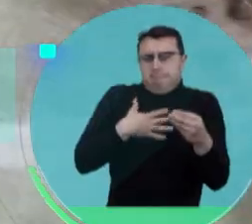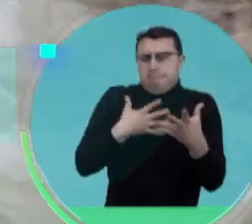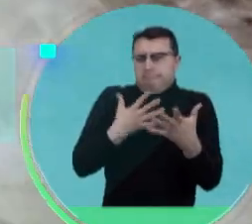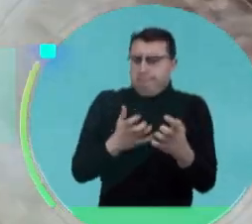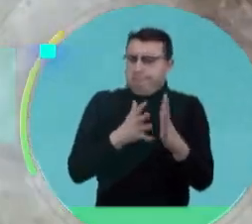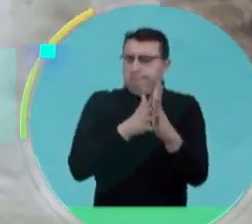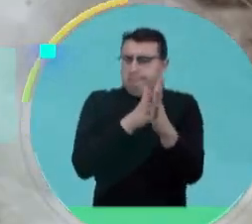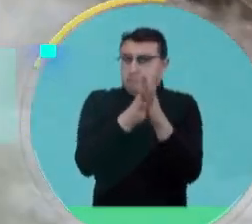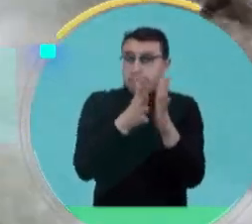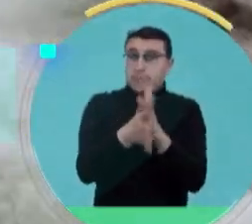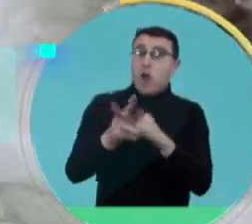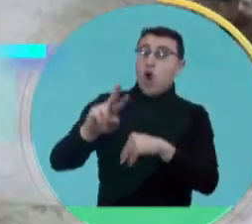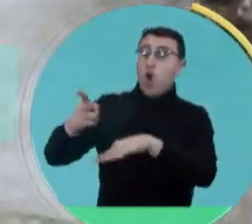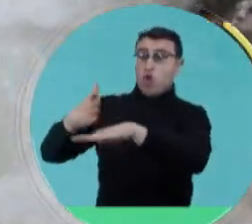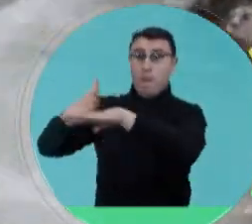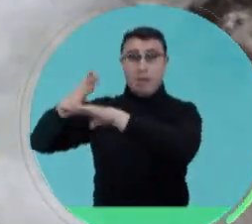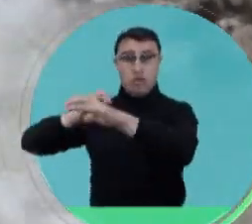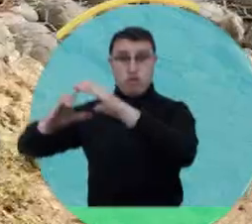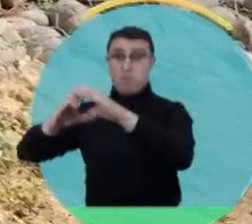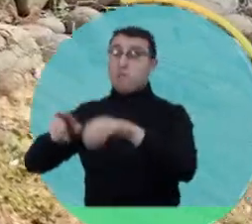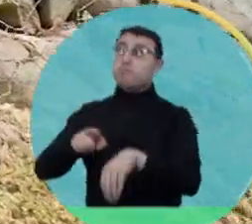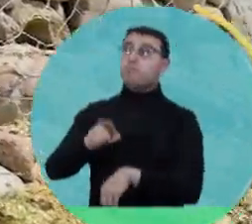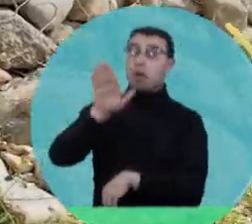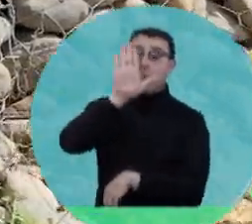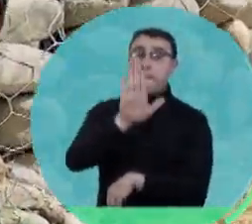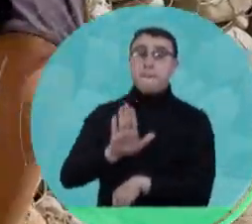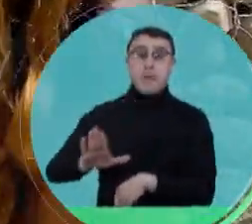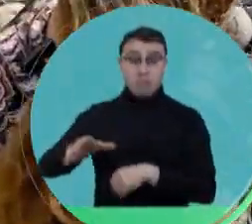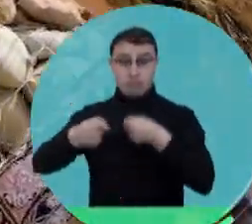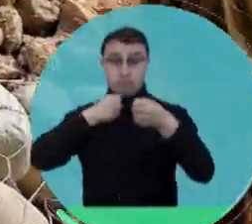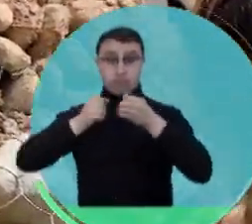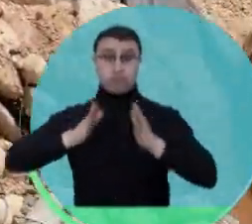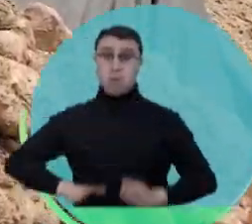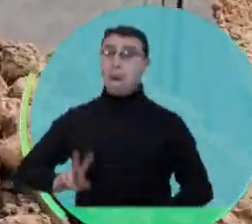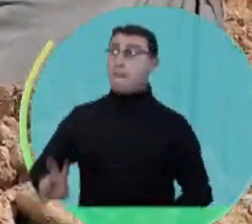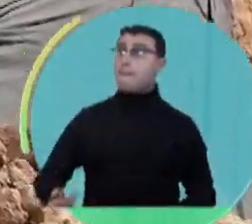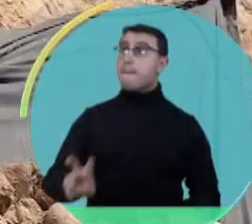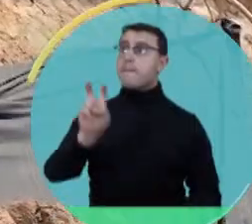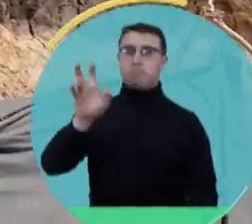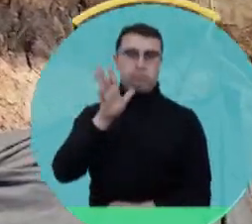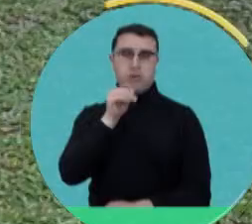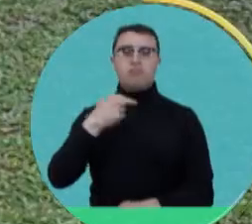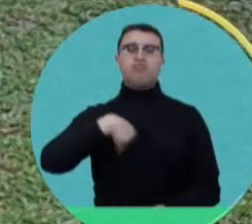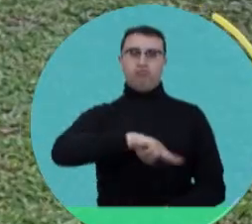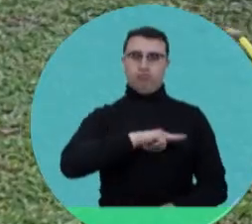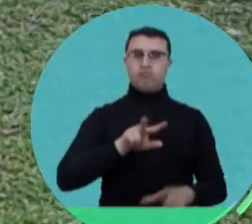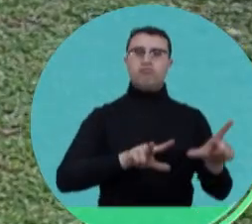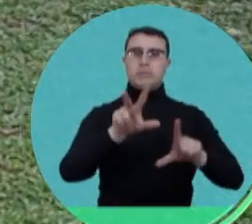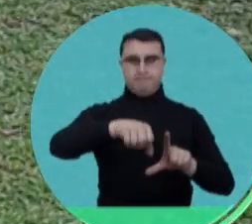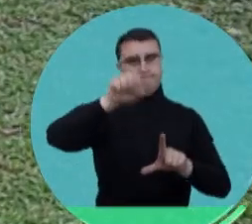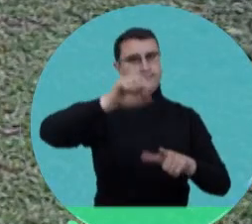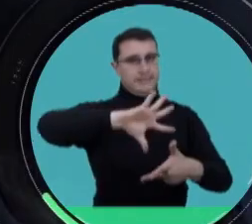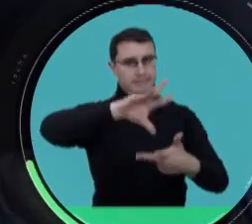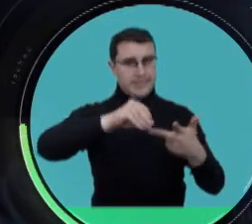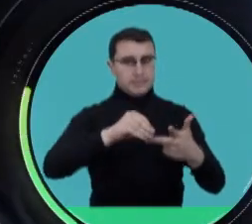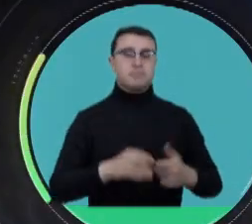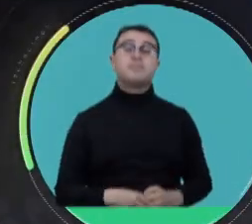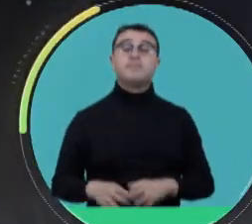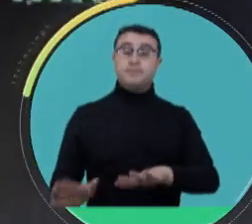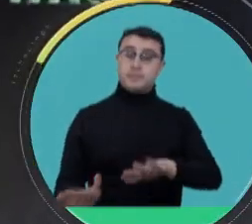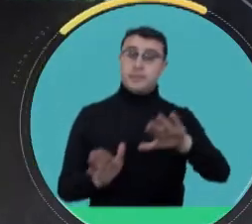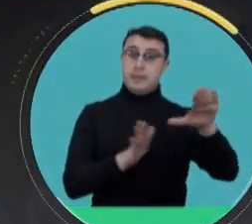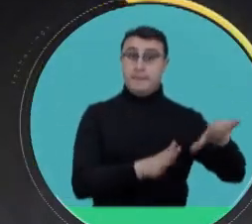más que me atrevería a decir que muchos otros medios que no tienen corresponsables en los territorios en donde nosotros sí estamos